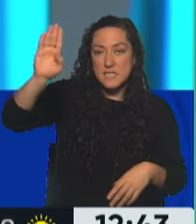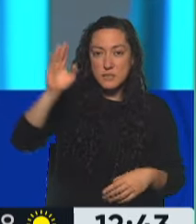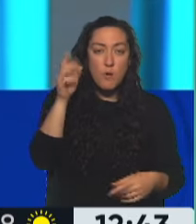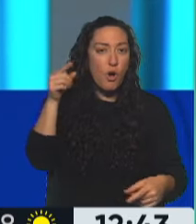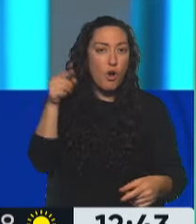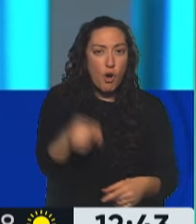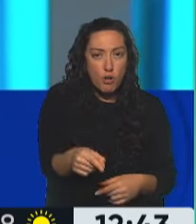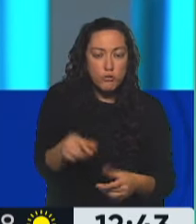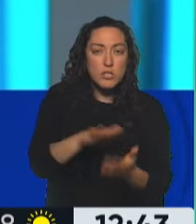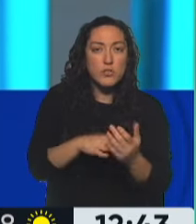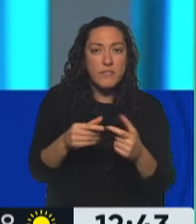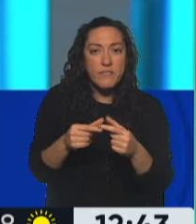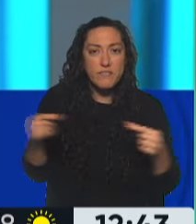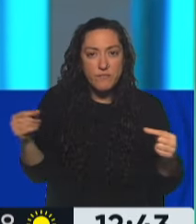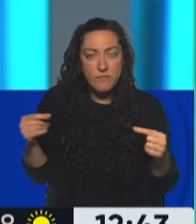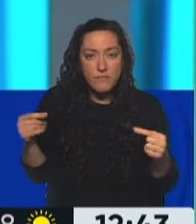con Japón,